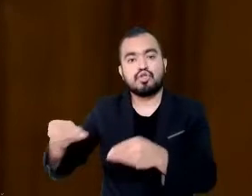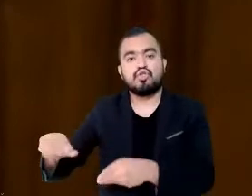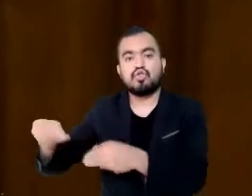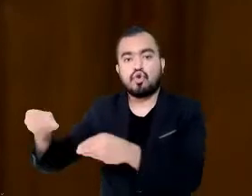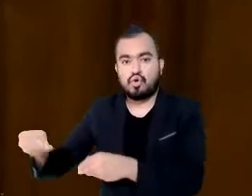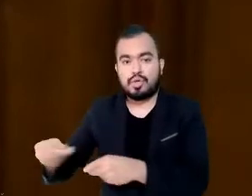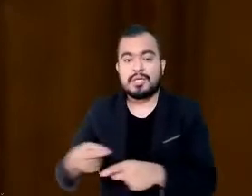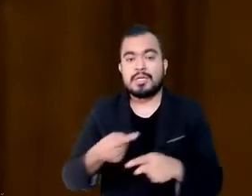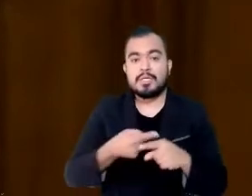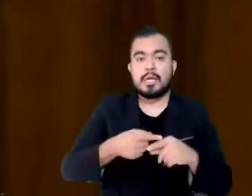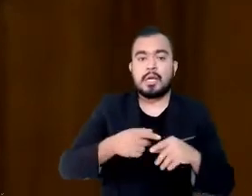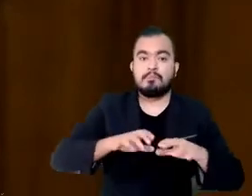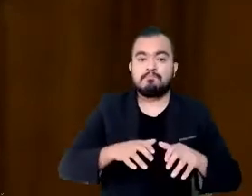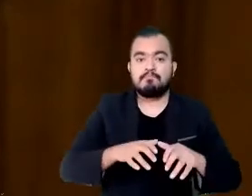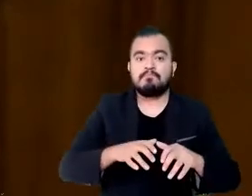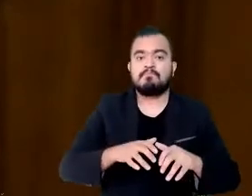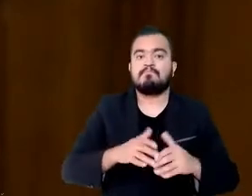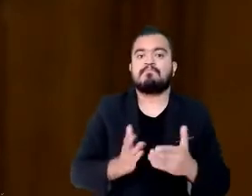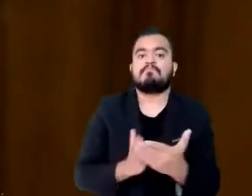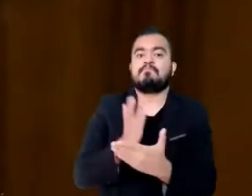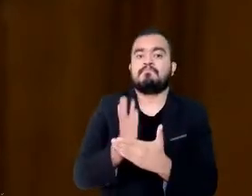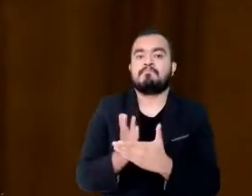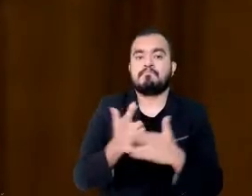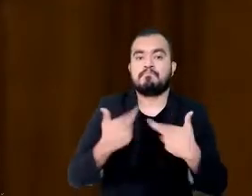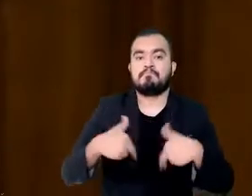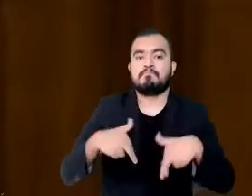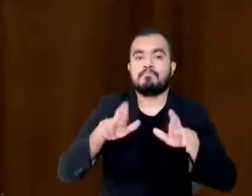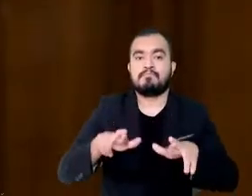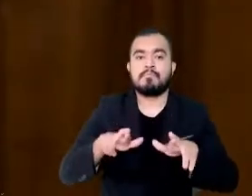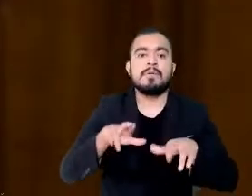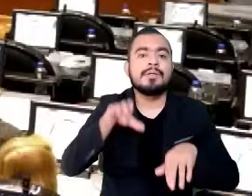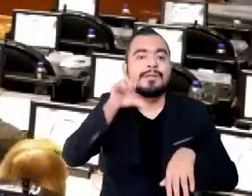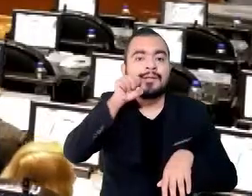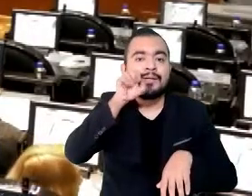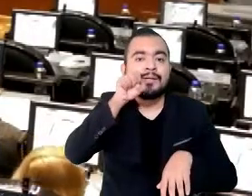la bancada naranja. Es cuanto. Gracias. Gracias, diputada Juanita.